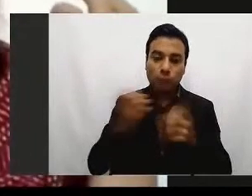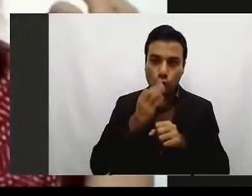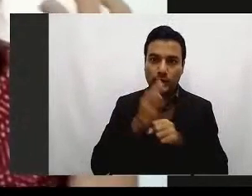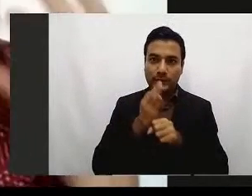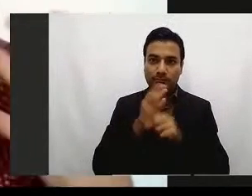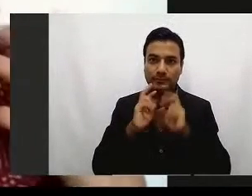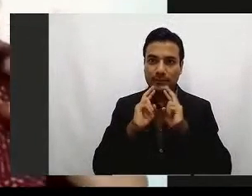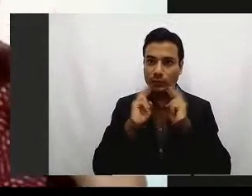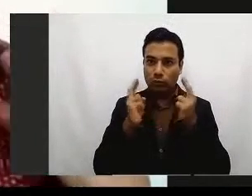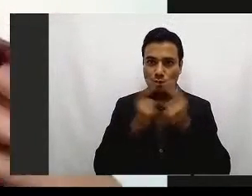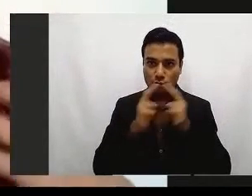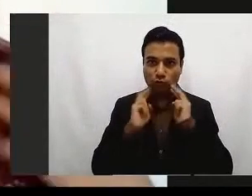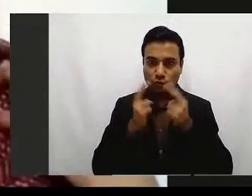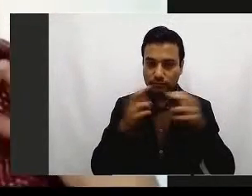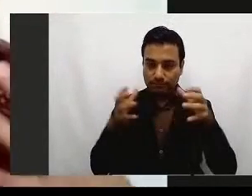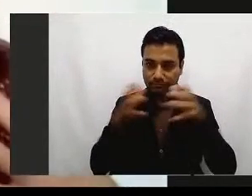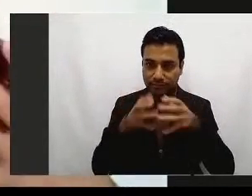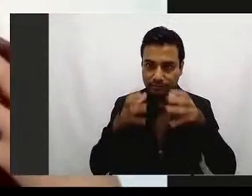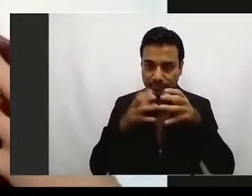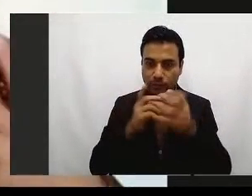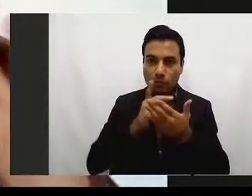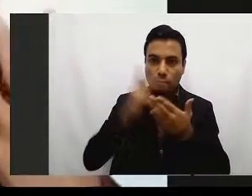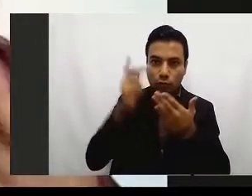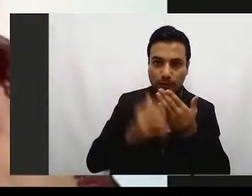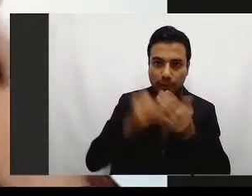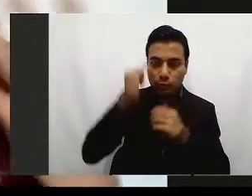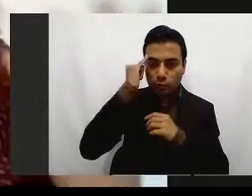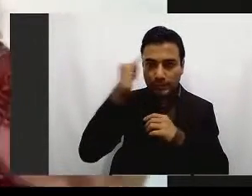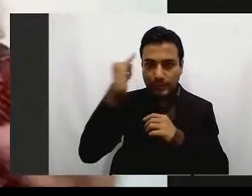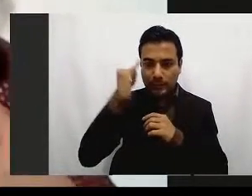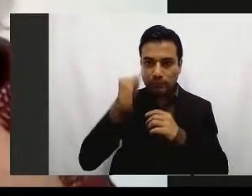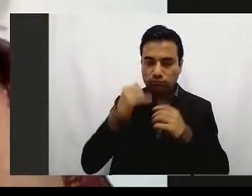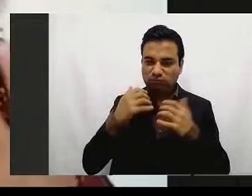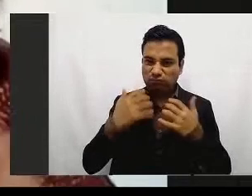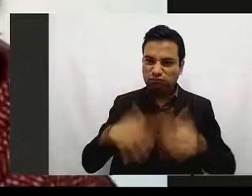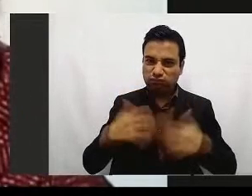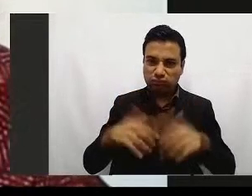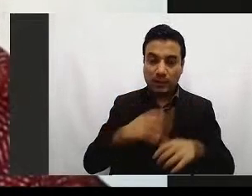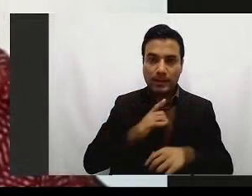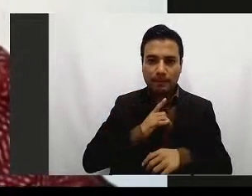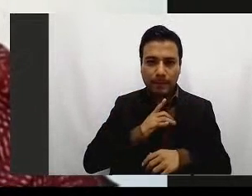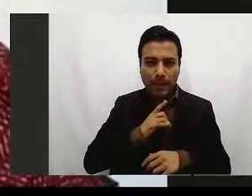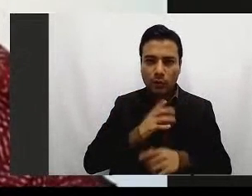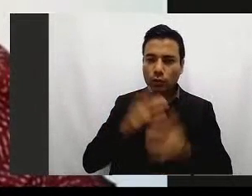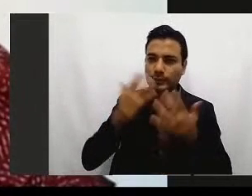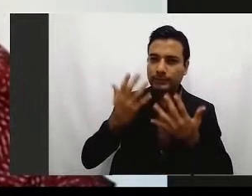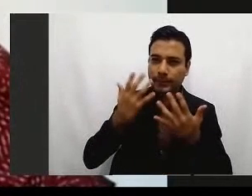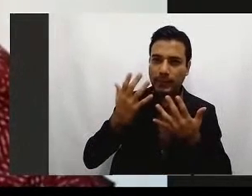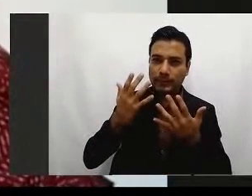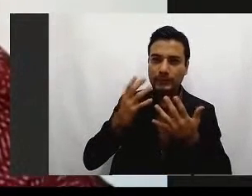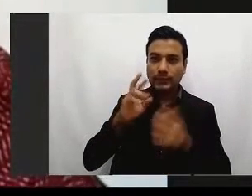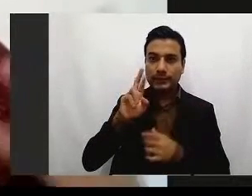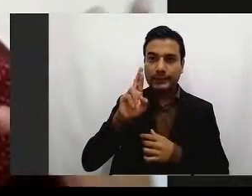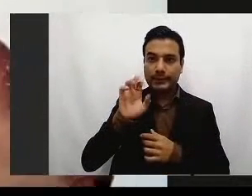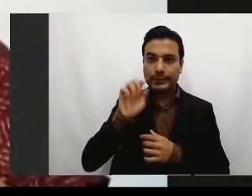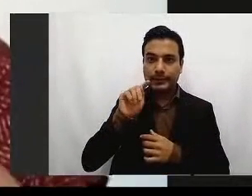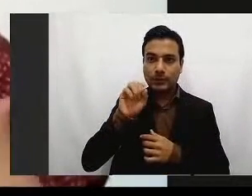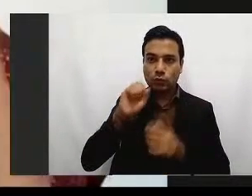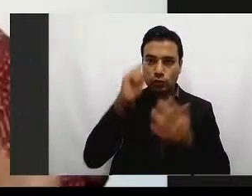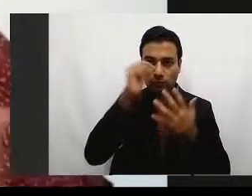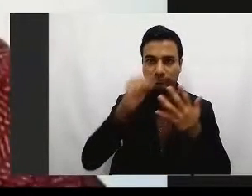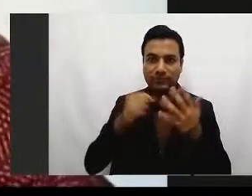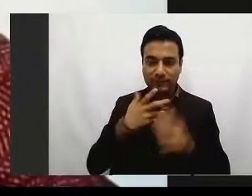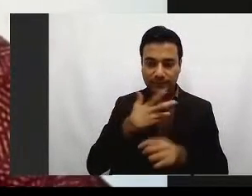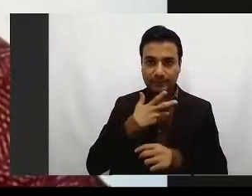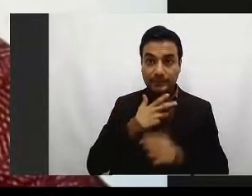con proyectos y con ideas y recomendaciones muy robustas, ¿no? Con miedos, con esperanzas, con retos. Pero ahora, pues,